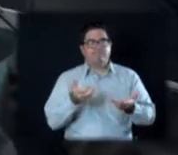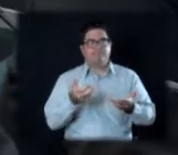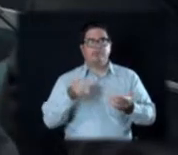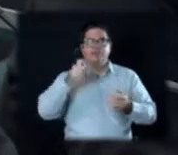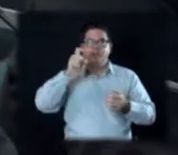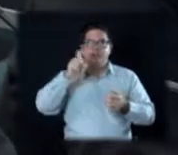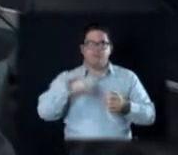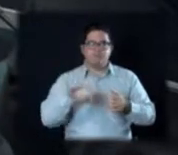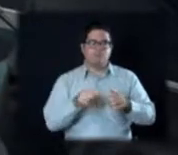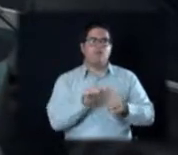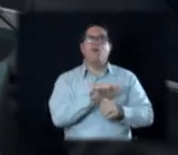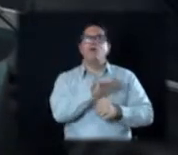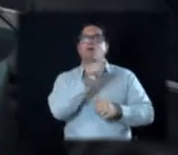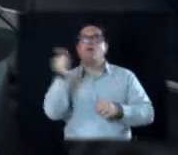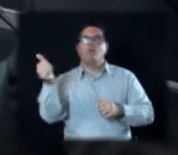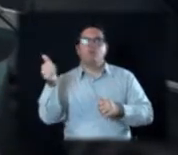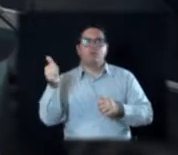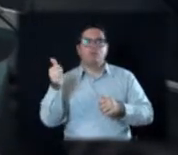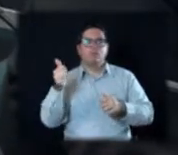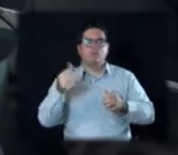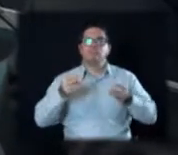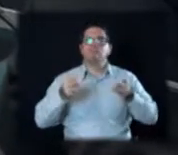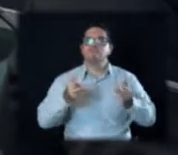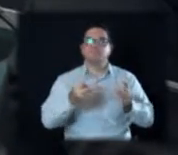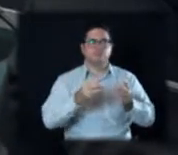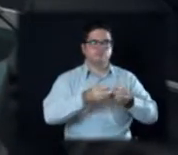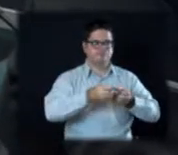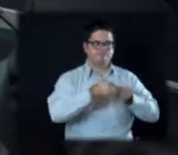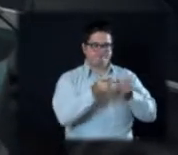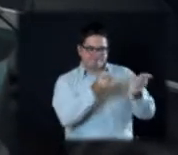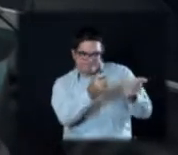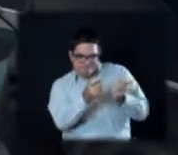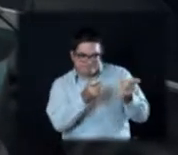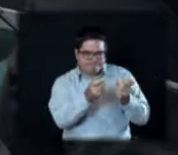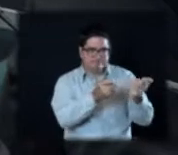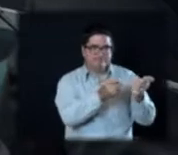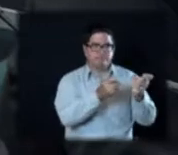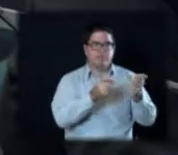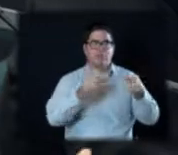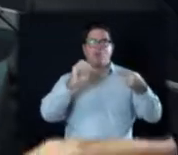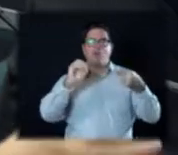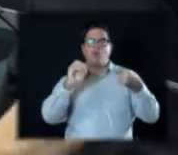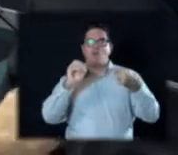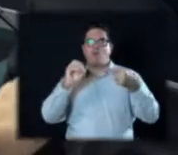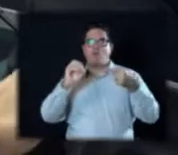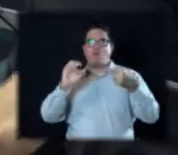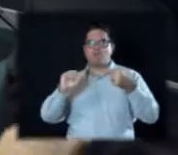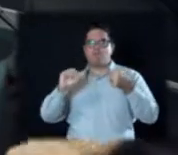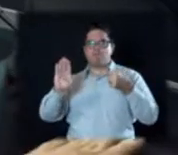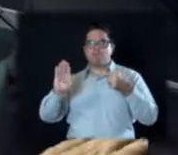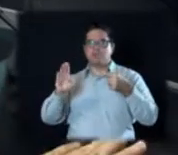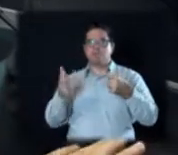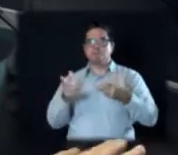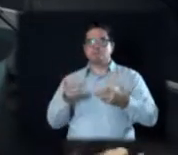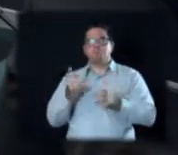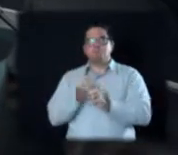Así que se tienen que establecer otras maneras de controlar el conteo.